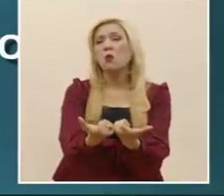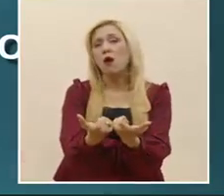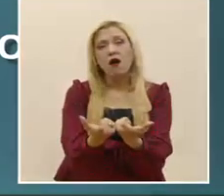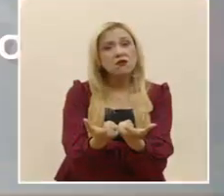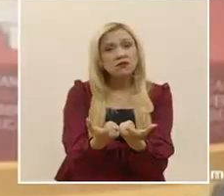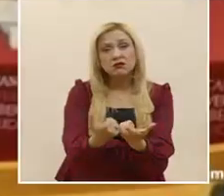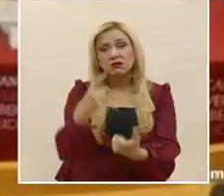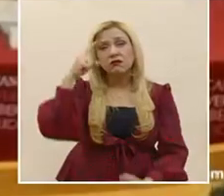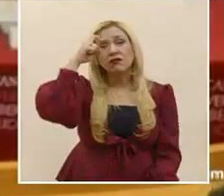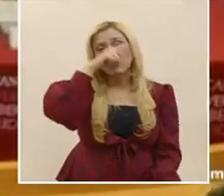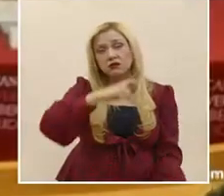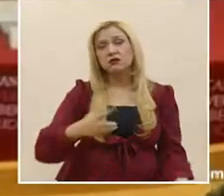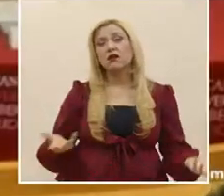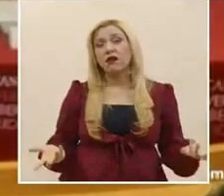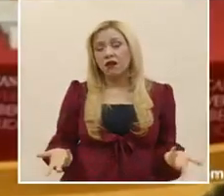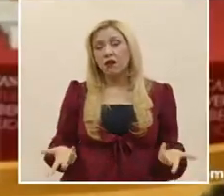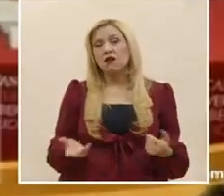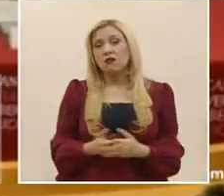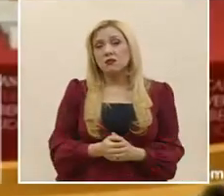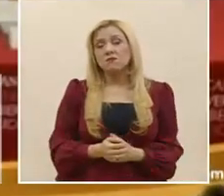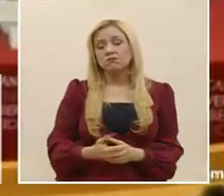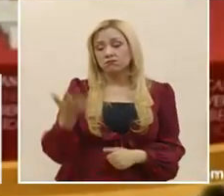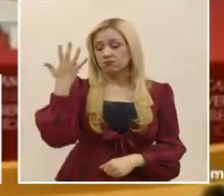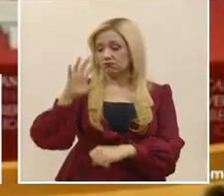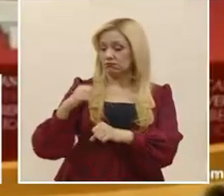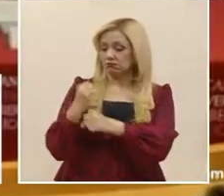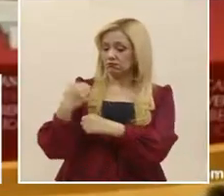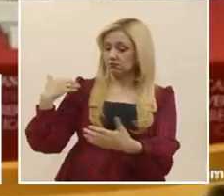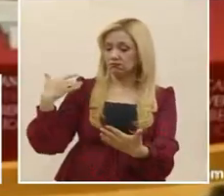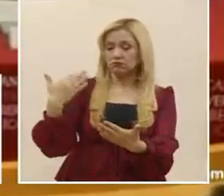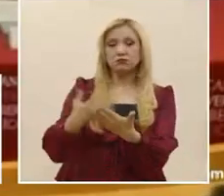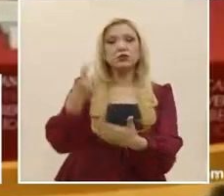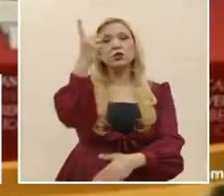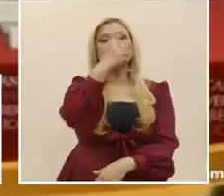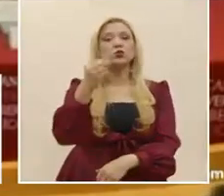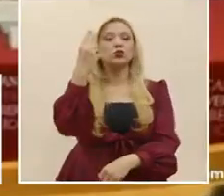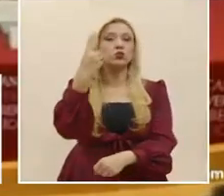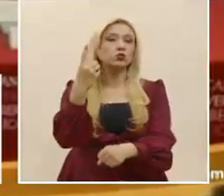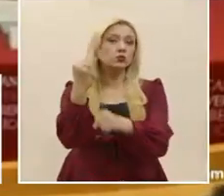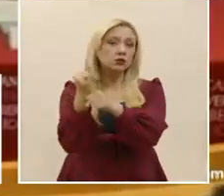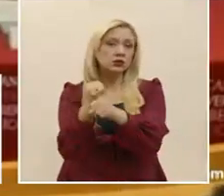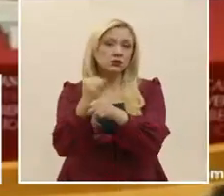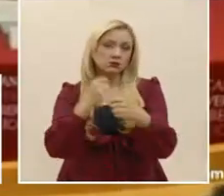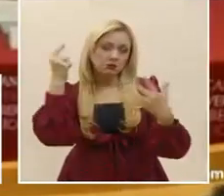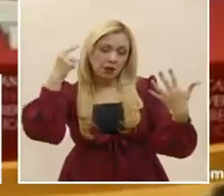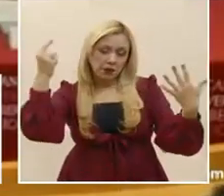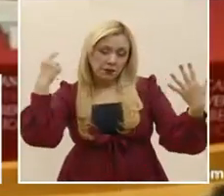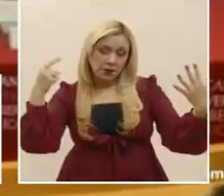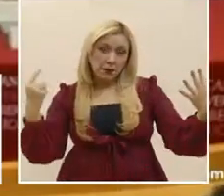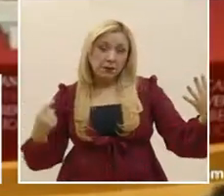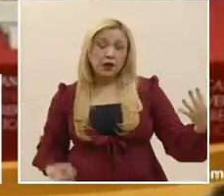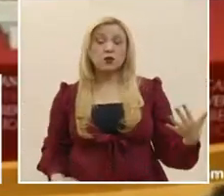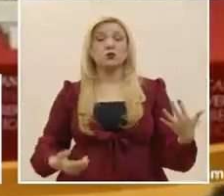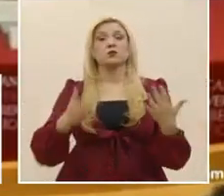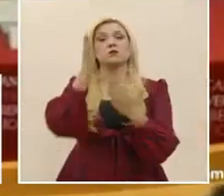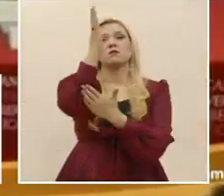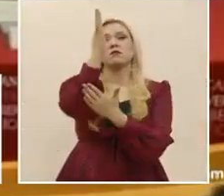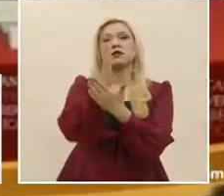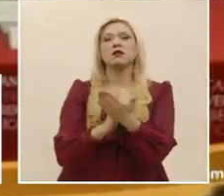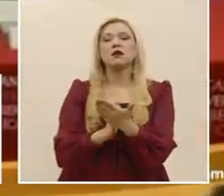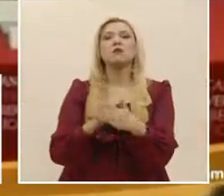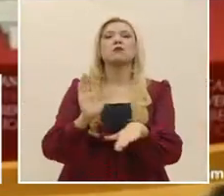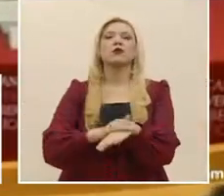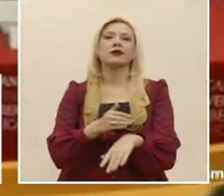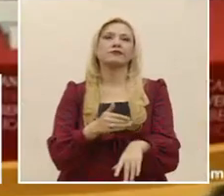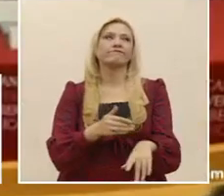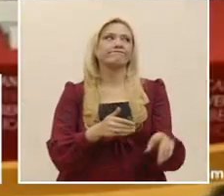ingresos. Se han iniciado en estos 10 años 101 investigaciones en total, siendo la mitad por prácticas